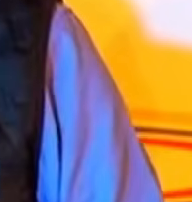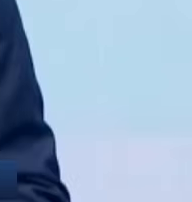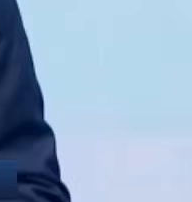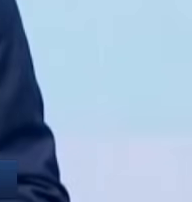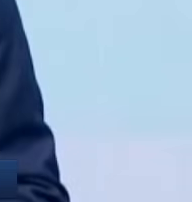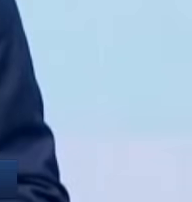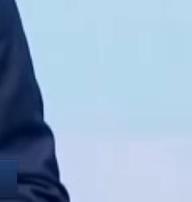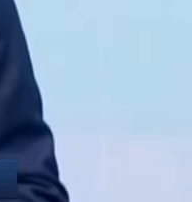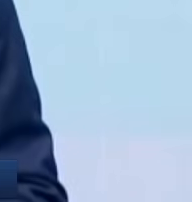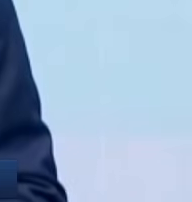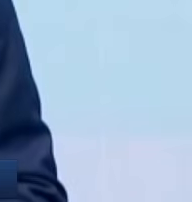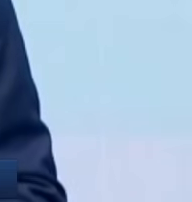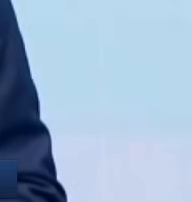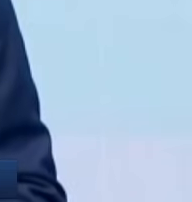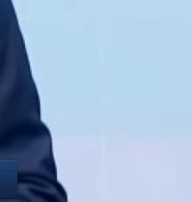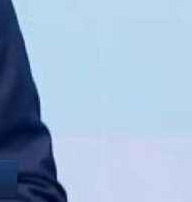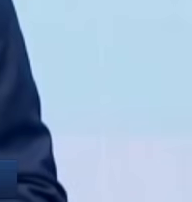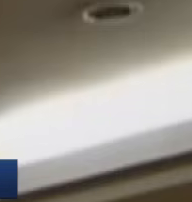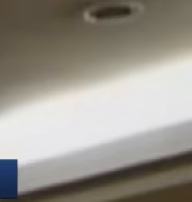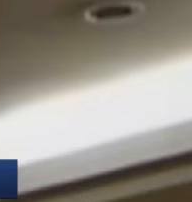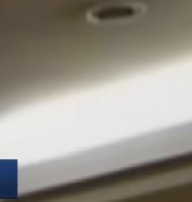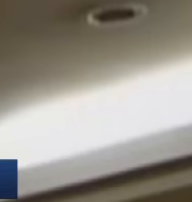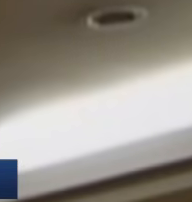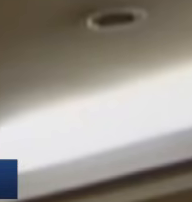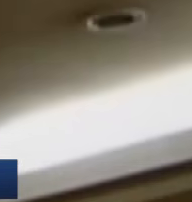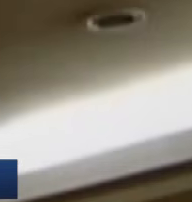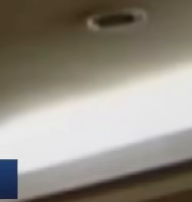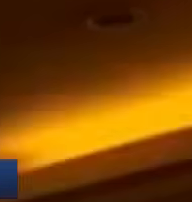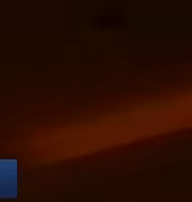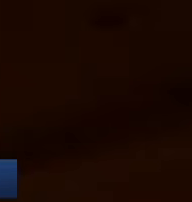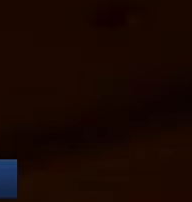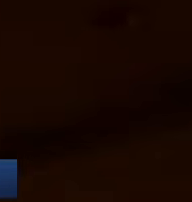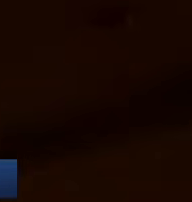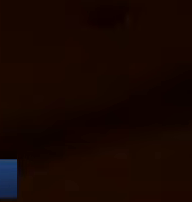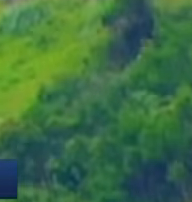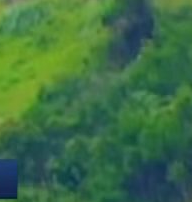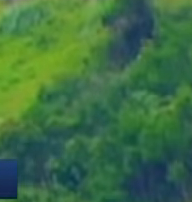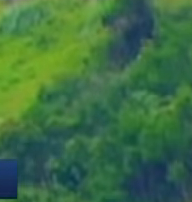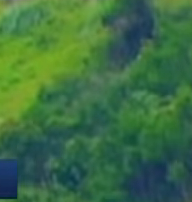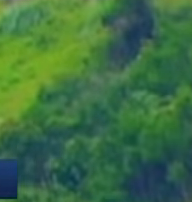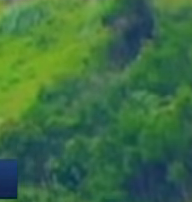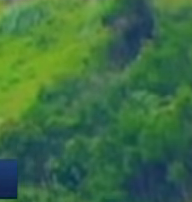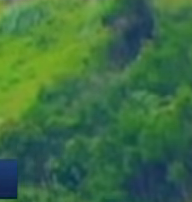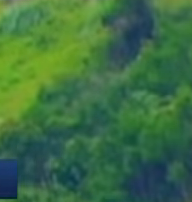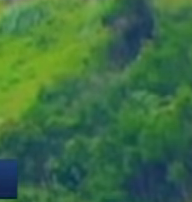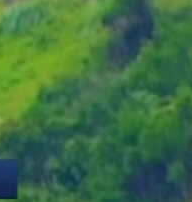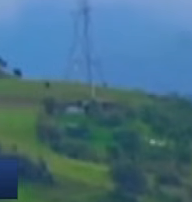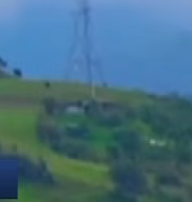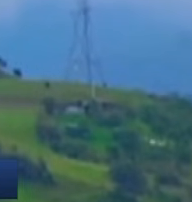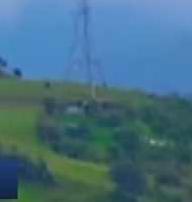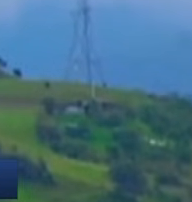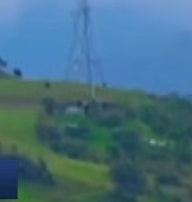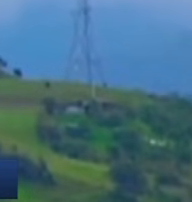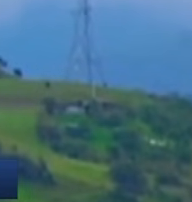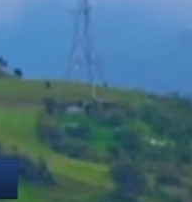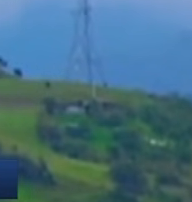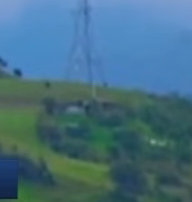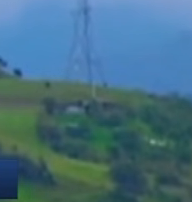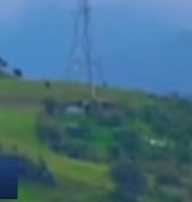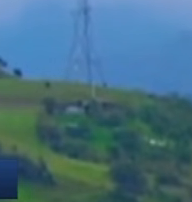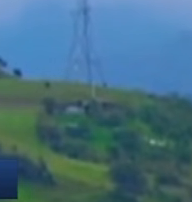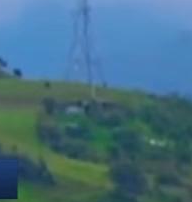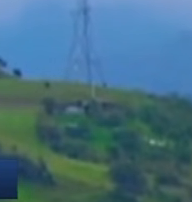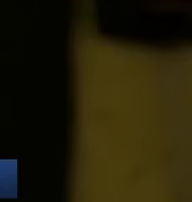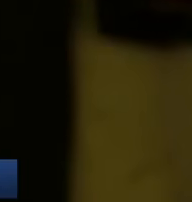Renunció Antonio Gonsalves, quien se desempeñaba como ministro de Energía, tras anunciar el aumento de apagones por crisis eléctrica a 10 horas.